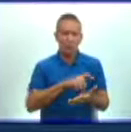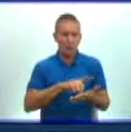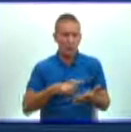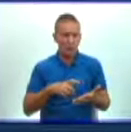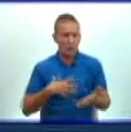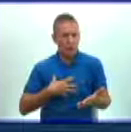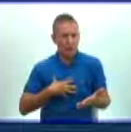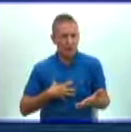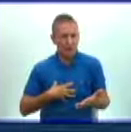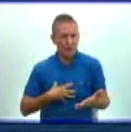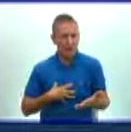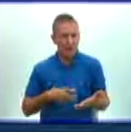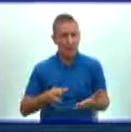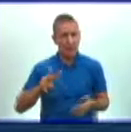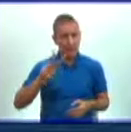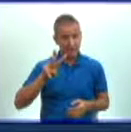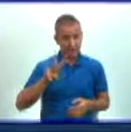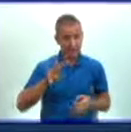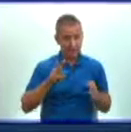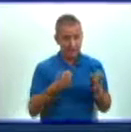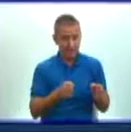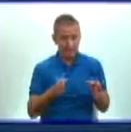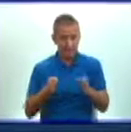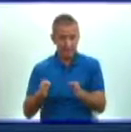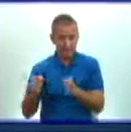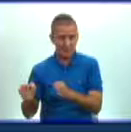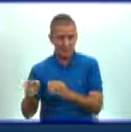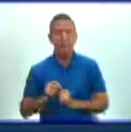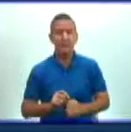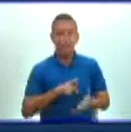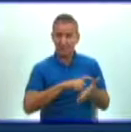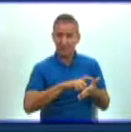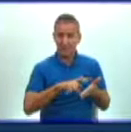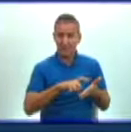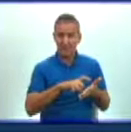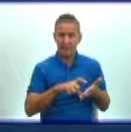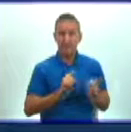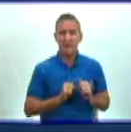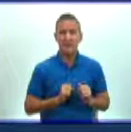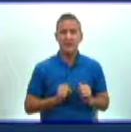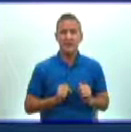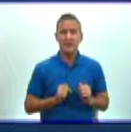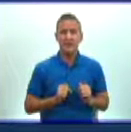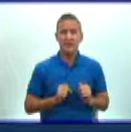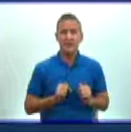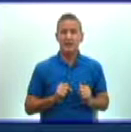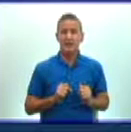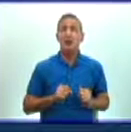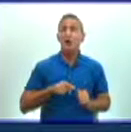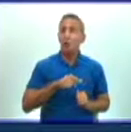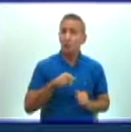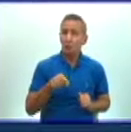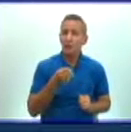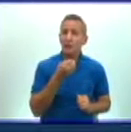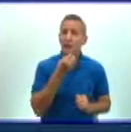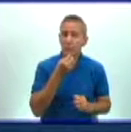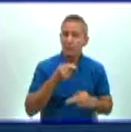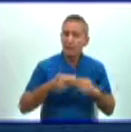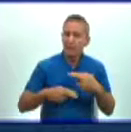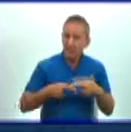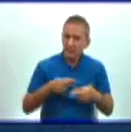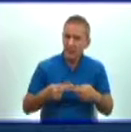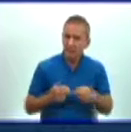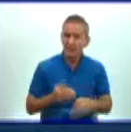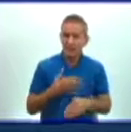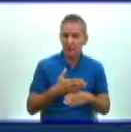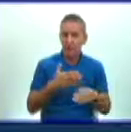tiene tres partes. Dígase el texto que usted es capaz de hacer, de construir con